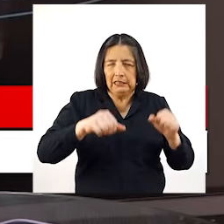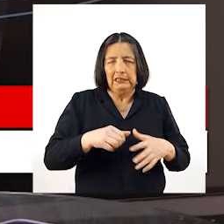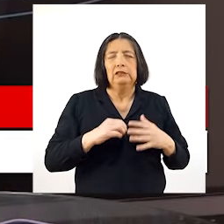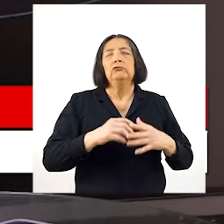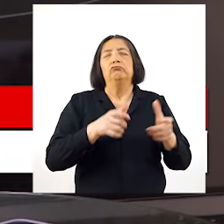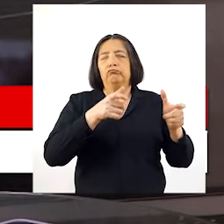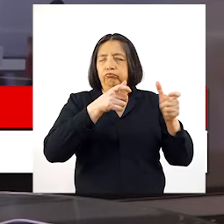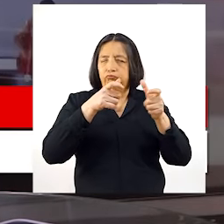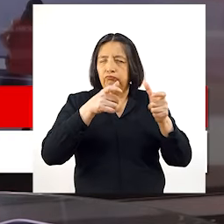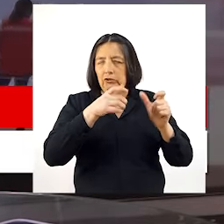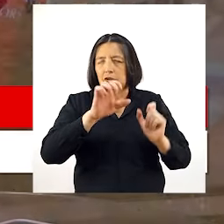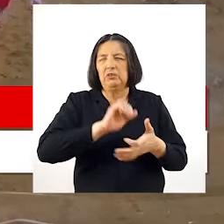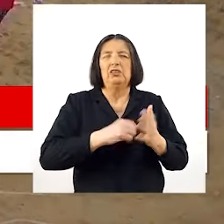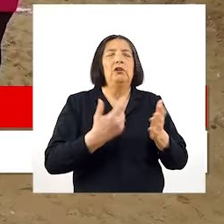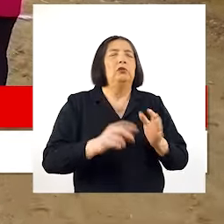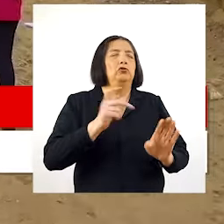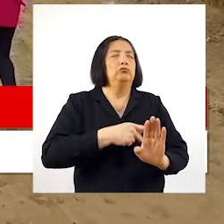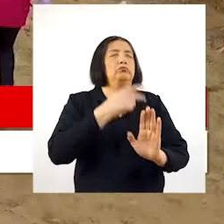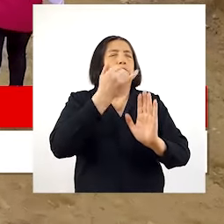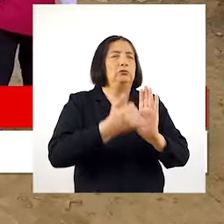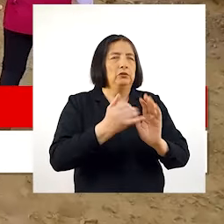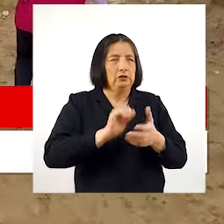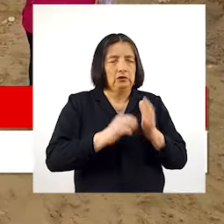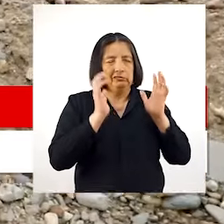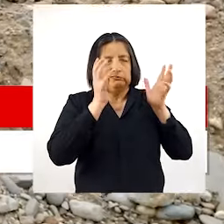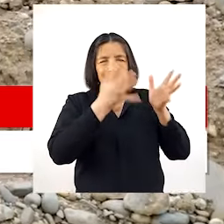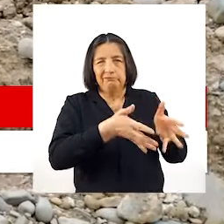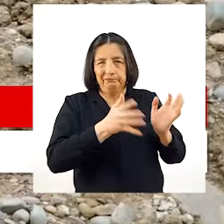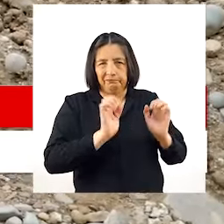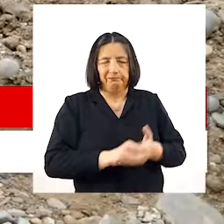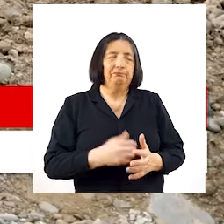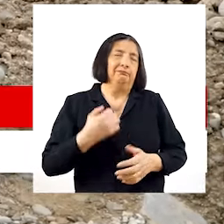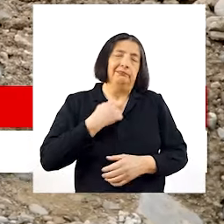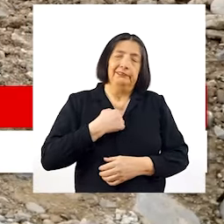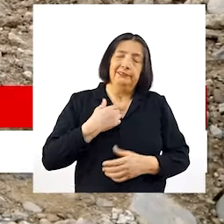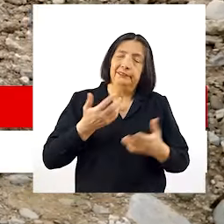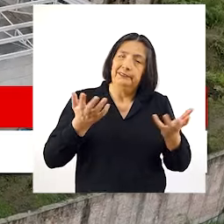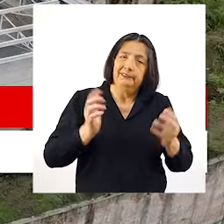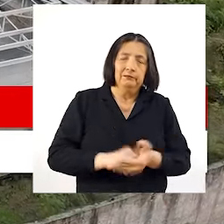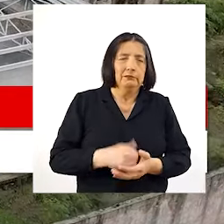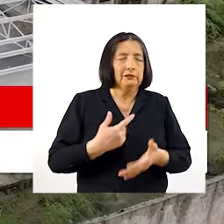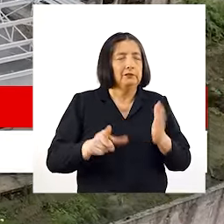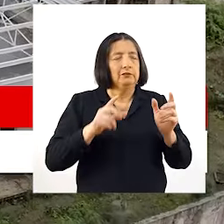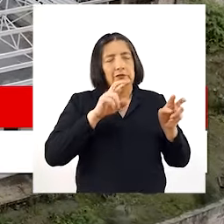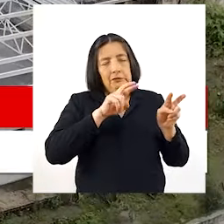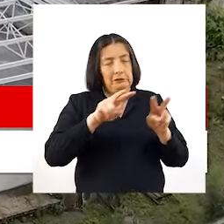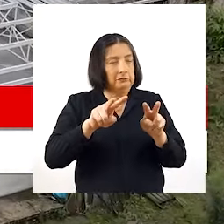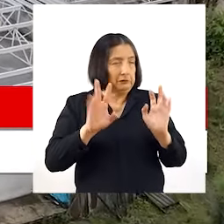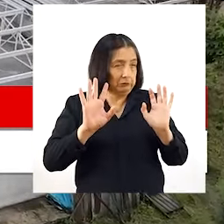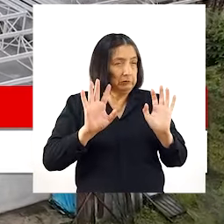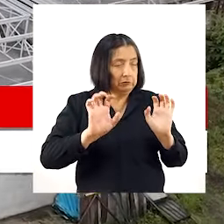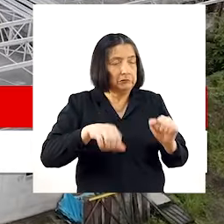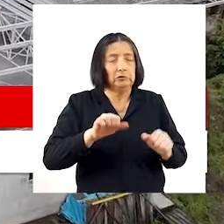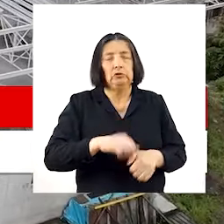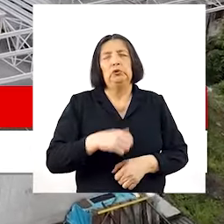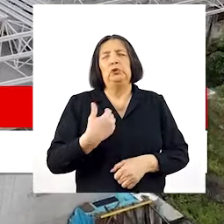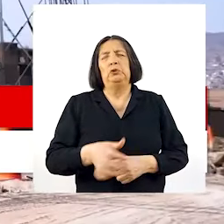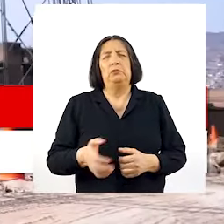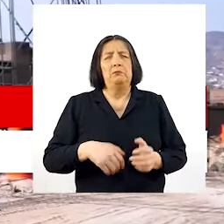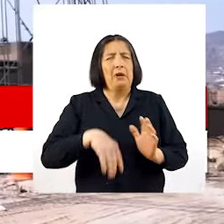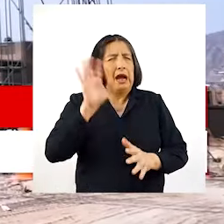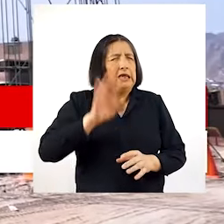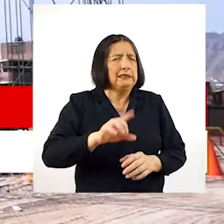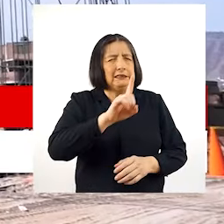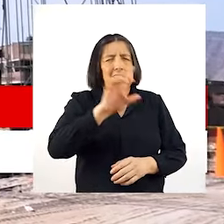mantener el seguimiento a los proyectos abandonados. Lamentablemente lo que seguimos observando es que